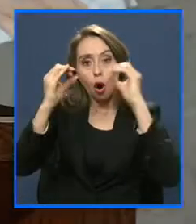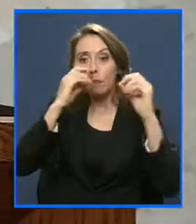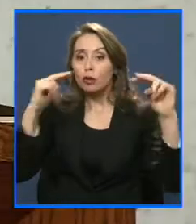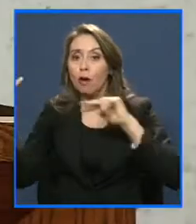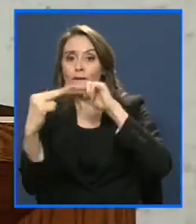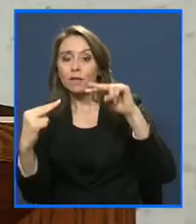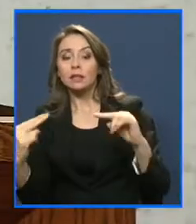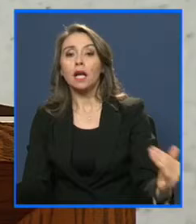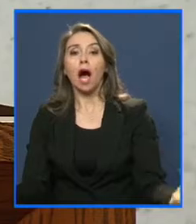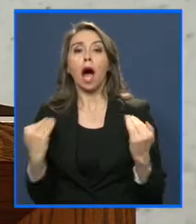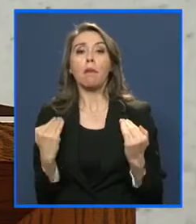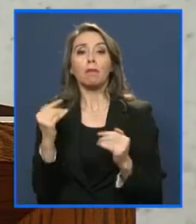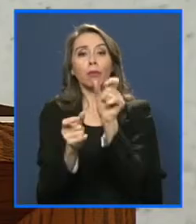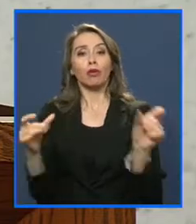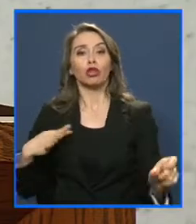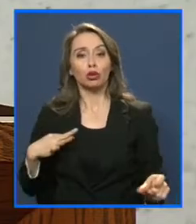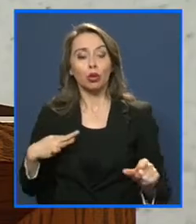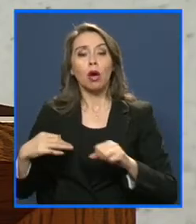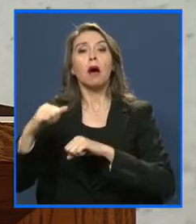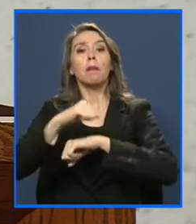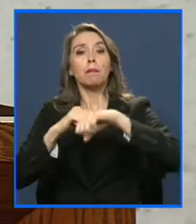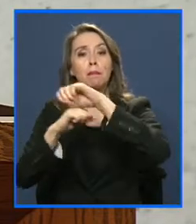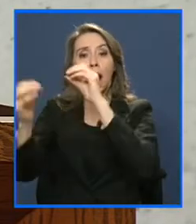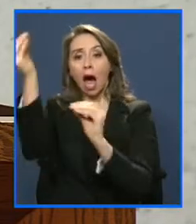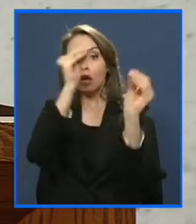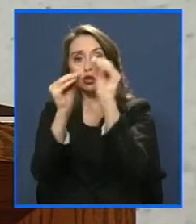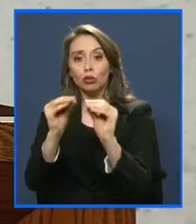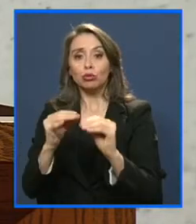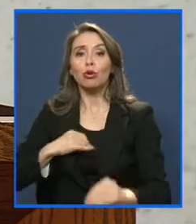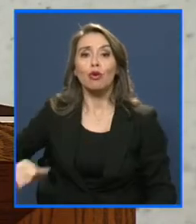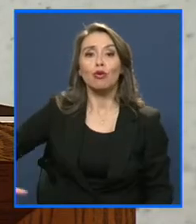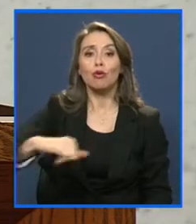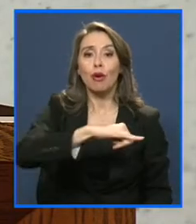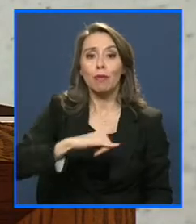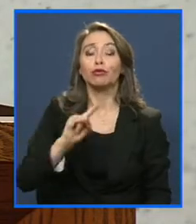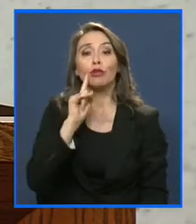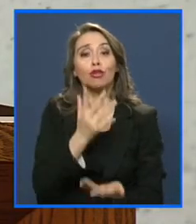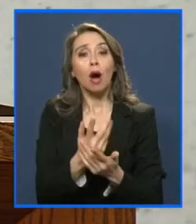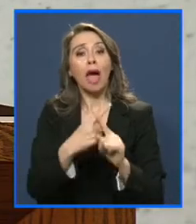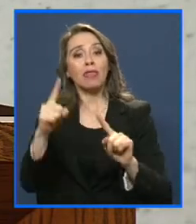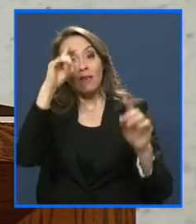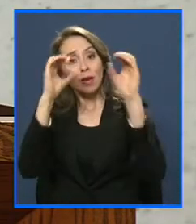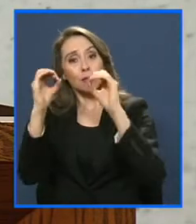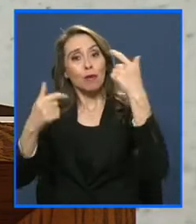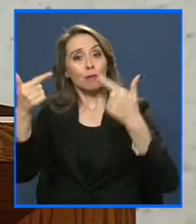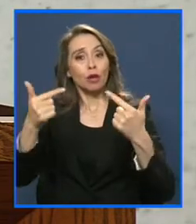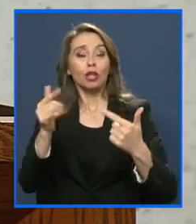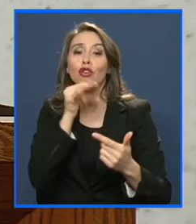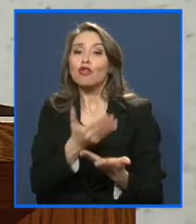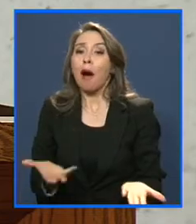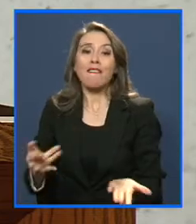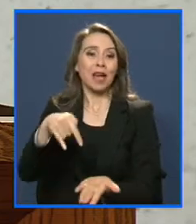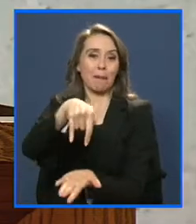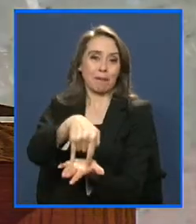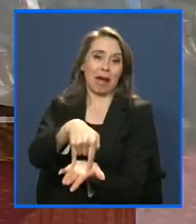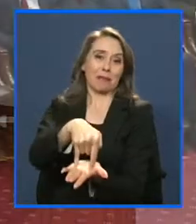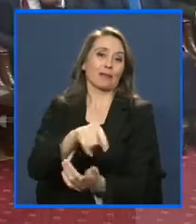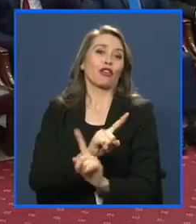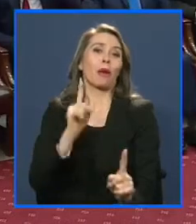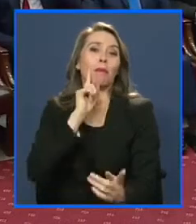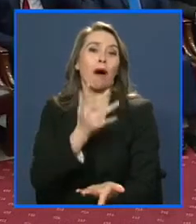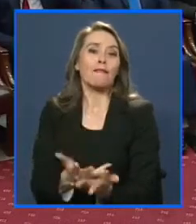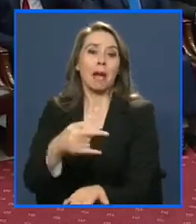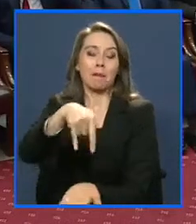respaldo ciudadano para una construcción común si no existieran diferencias políticas no habría parlamentos tampoco habría